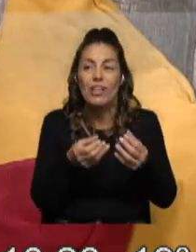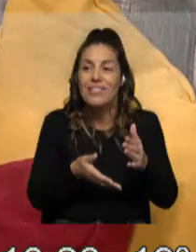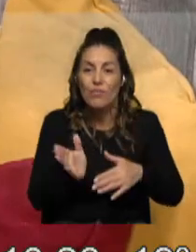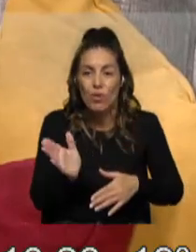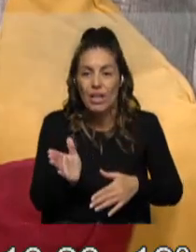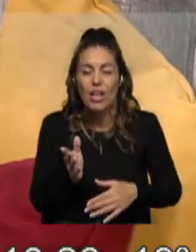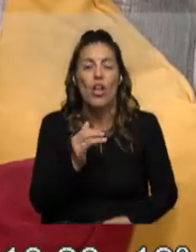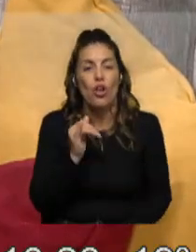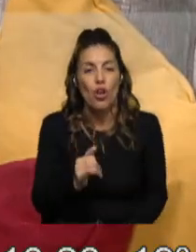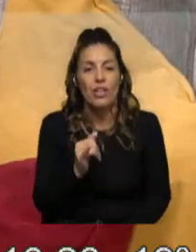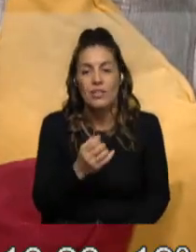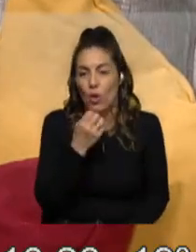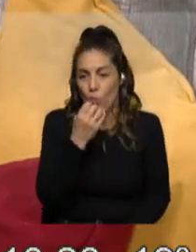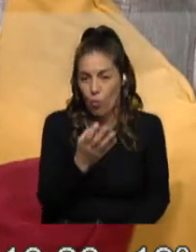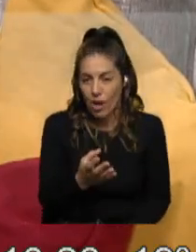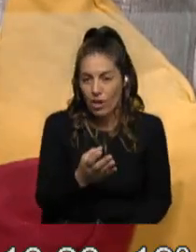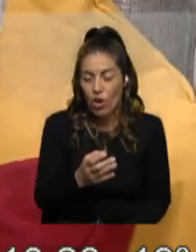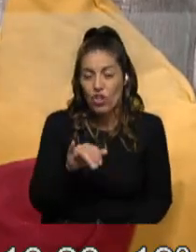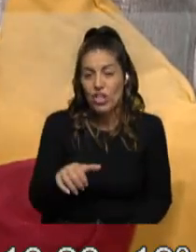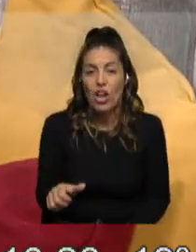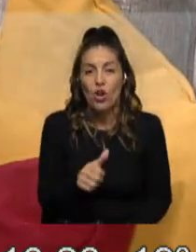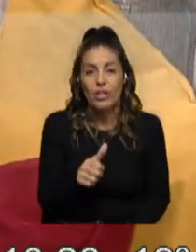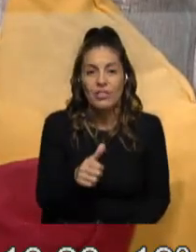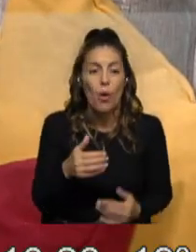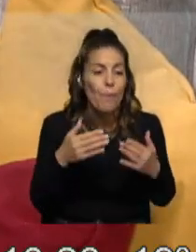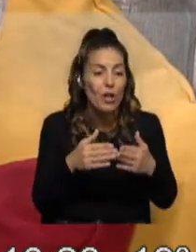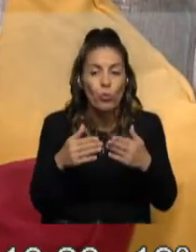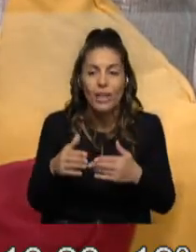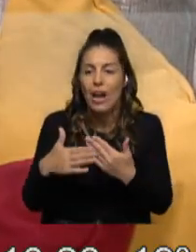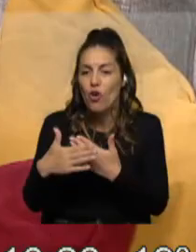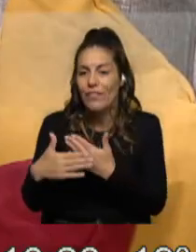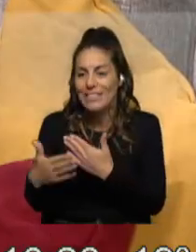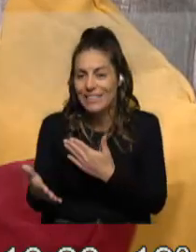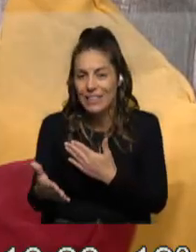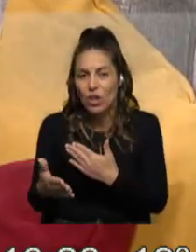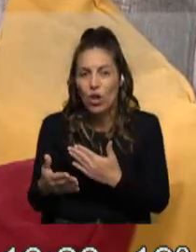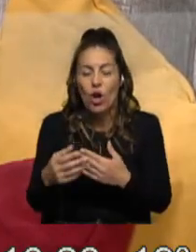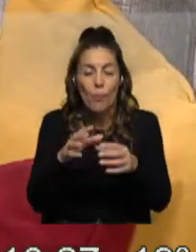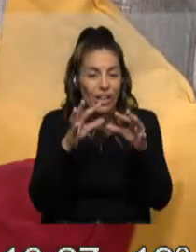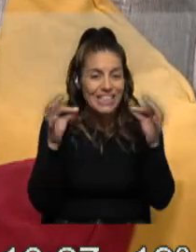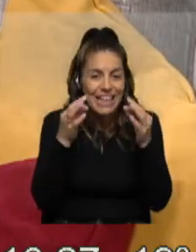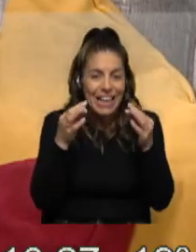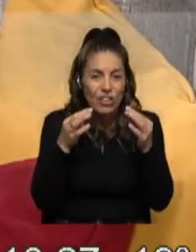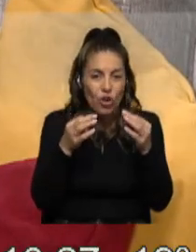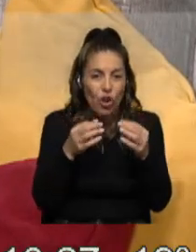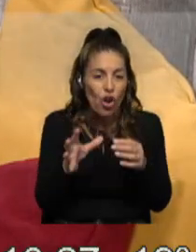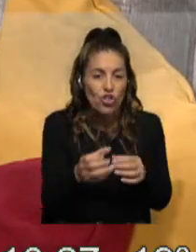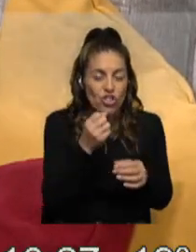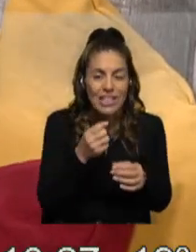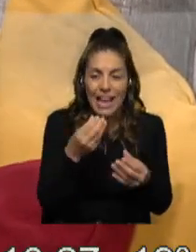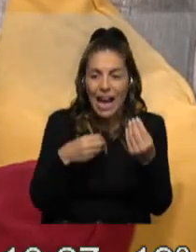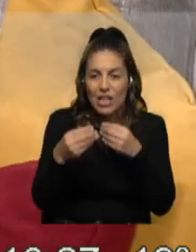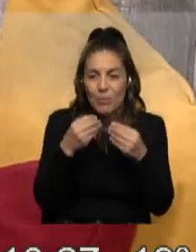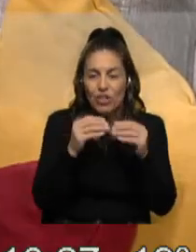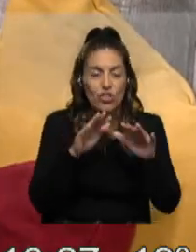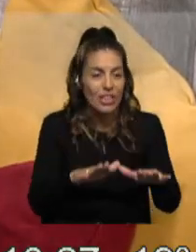Ahora, lo que sí estaría bueno, o si es que ya lo debo haber hecho, es averiguar con los vecinos, porque si el gato accede a alimento, se queda. Claro. Más allá de, o